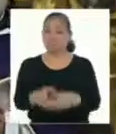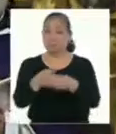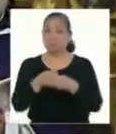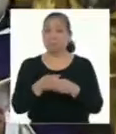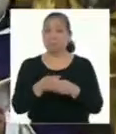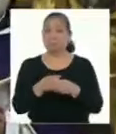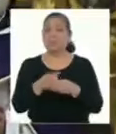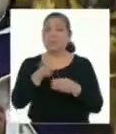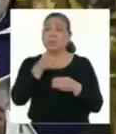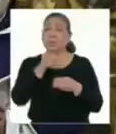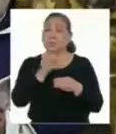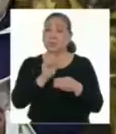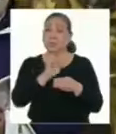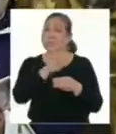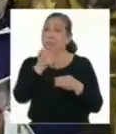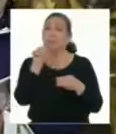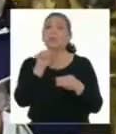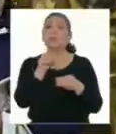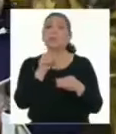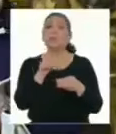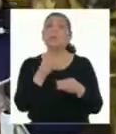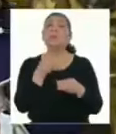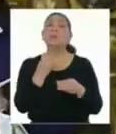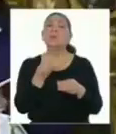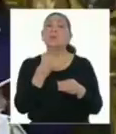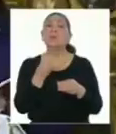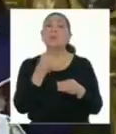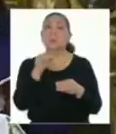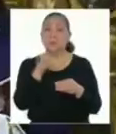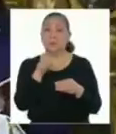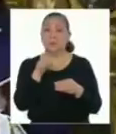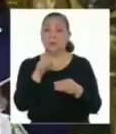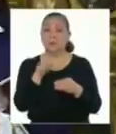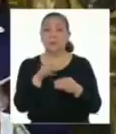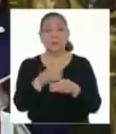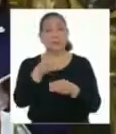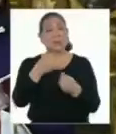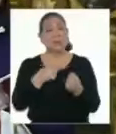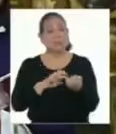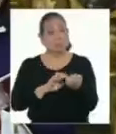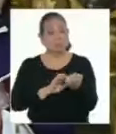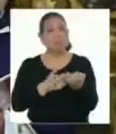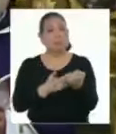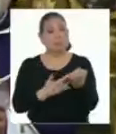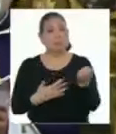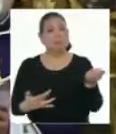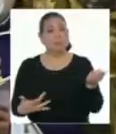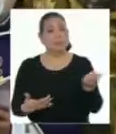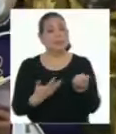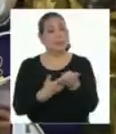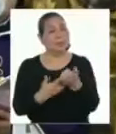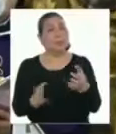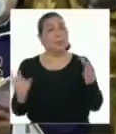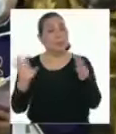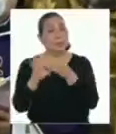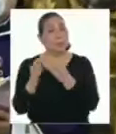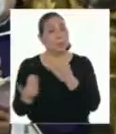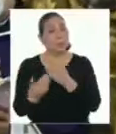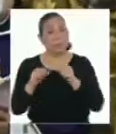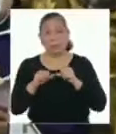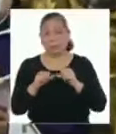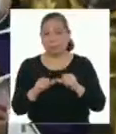tomen y beban todos de él, porque este es el cáliz de mi sangre, sangre de la alianza